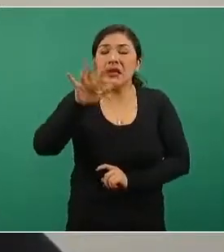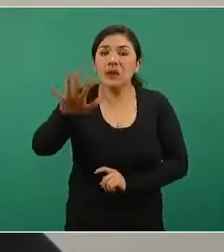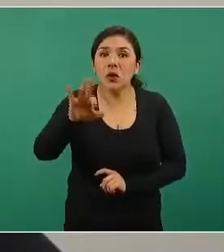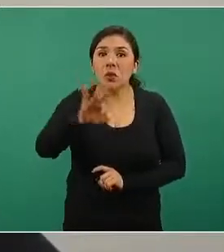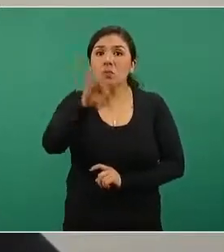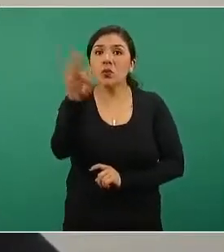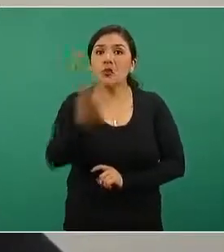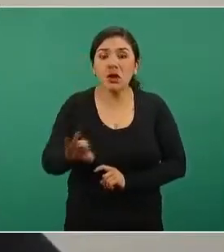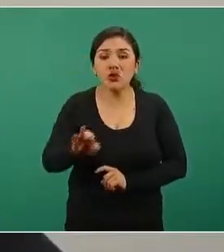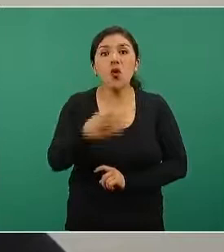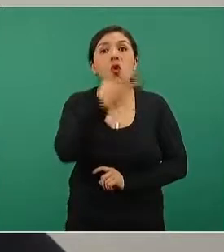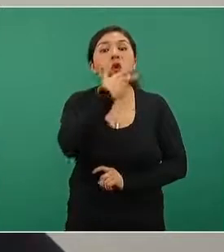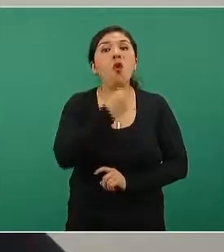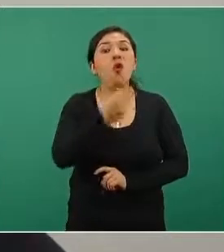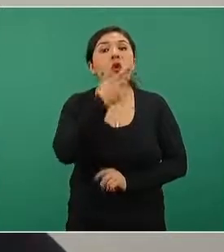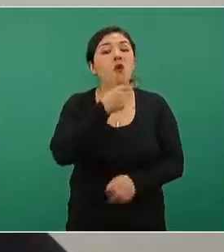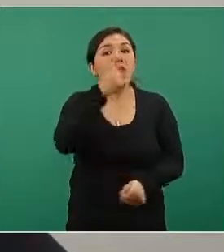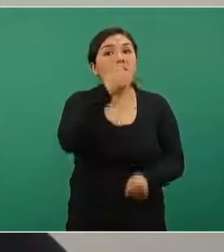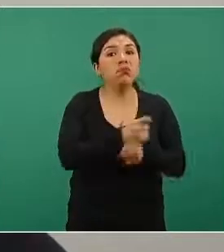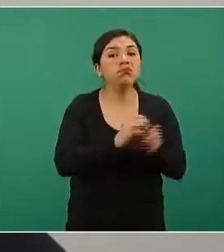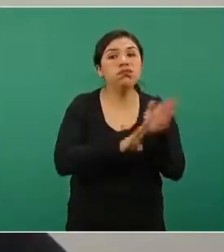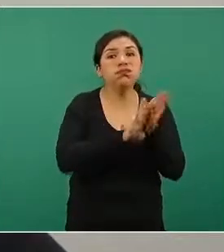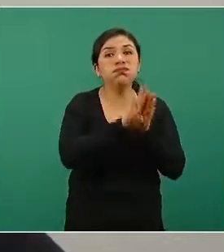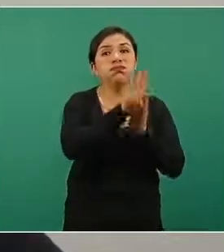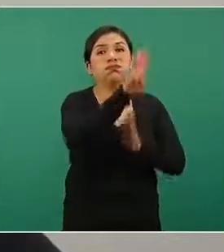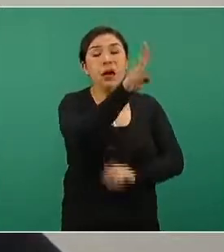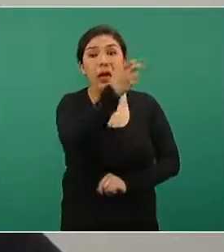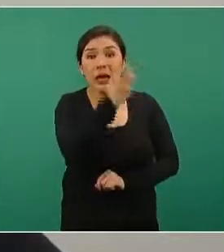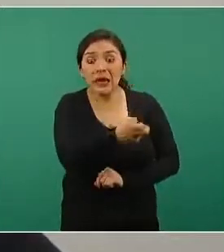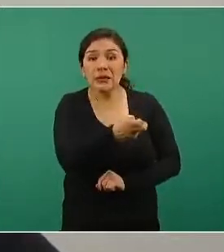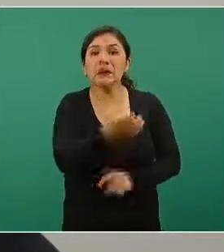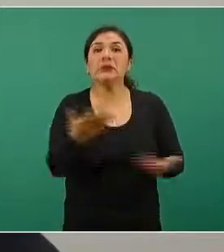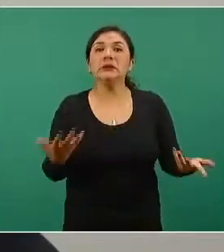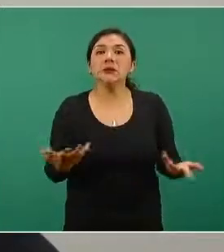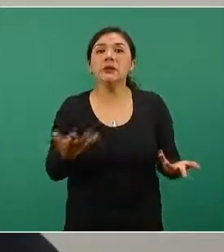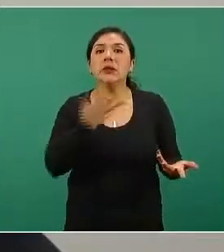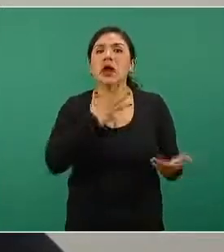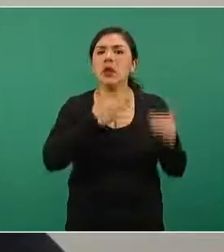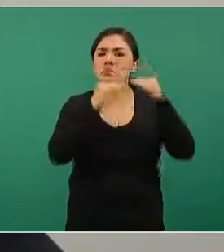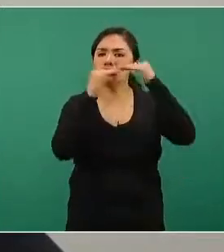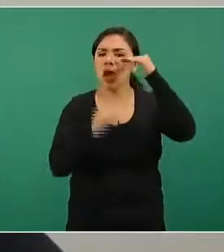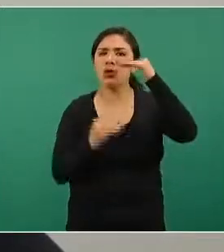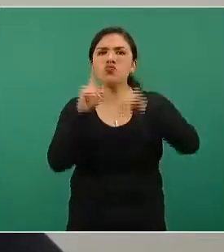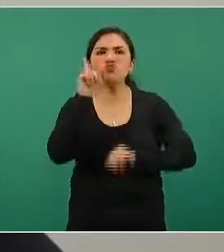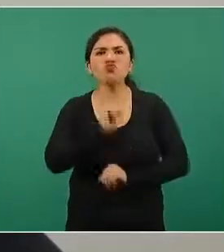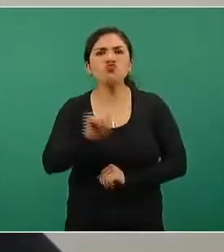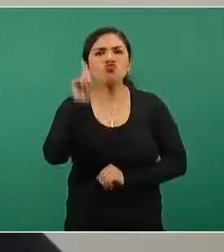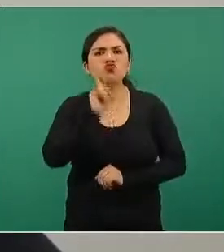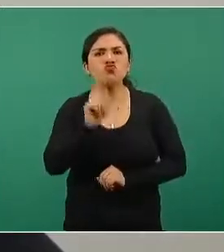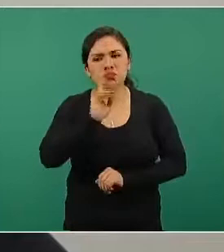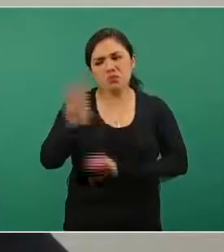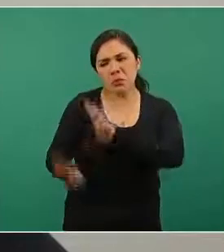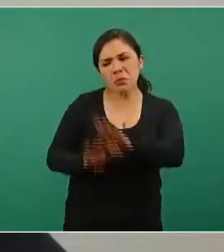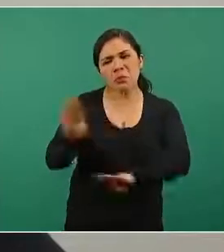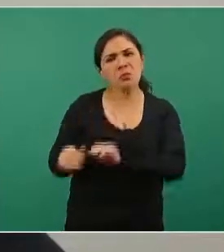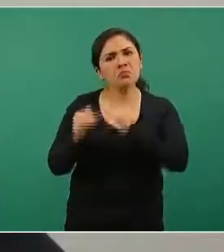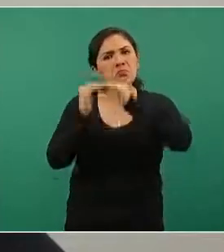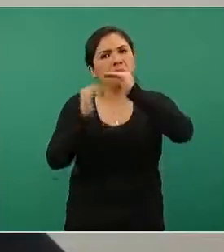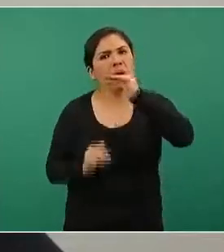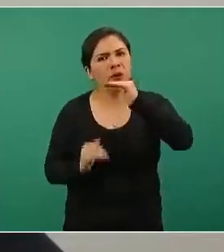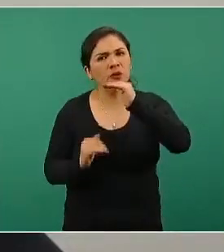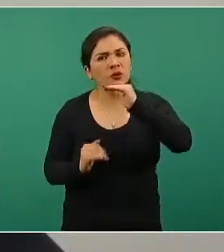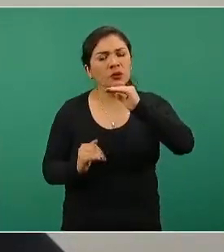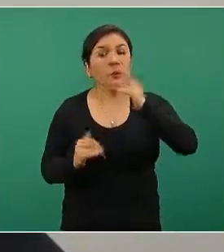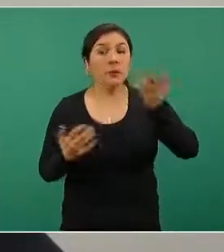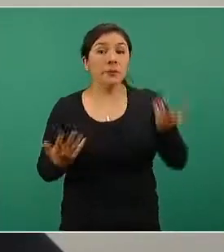65% para los hombres y en donde obviamente teníamos menos mujeres que fallecían. Para